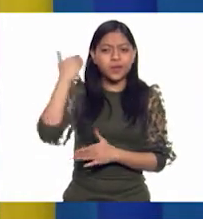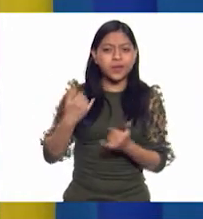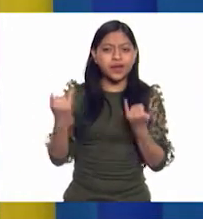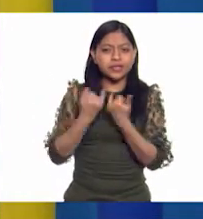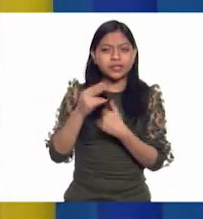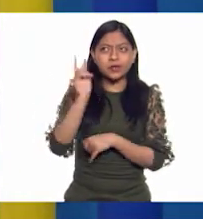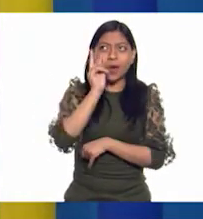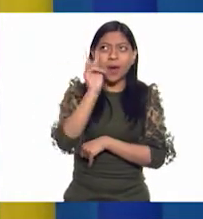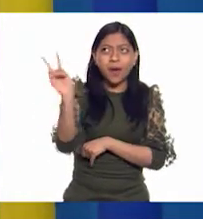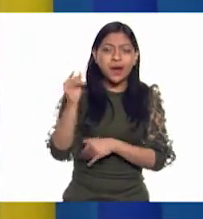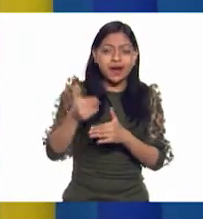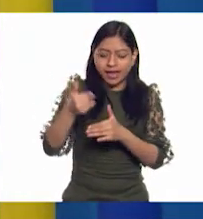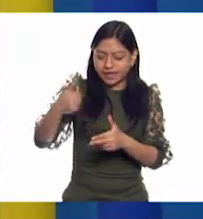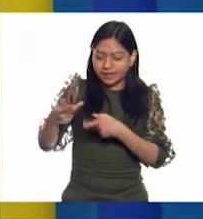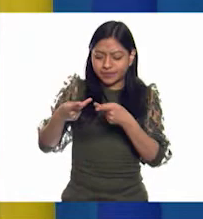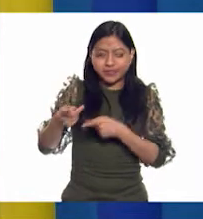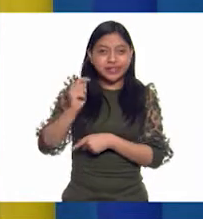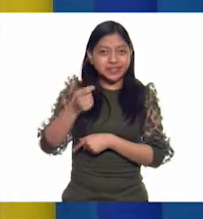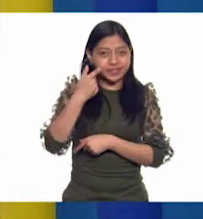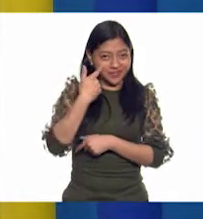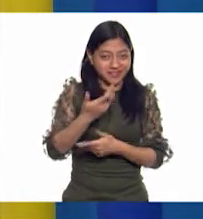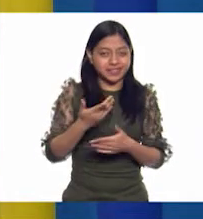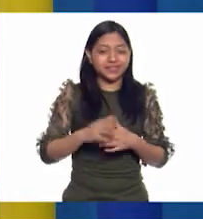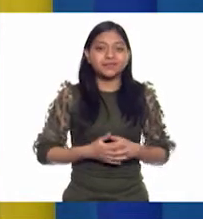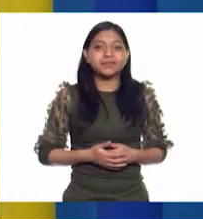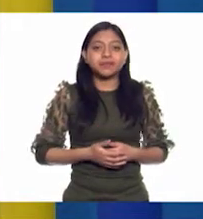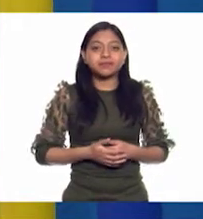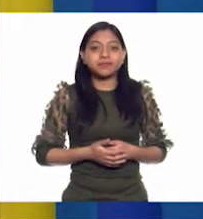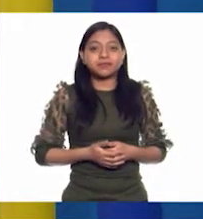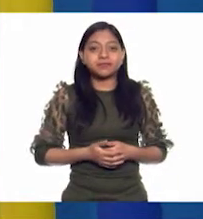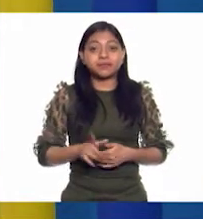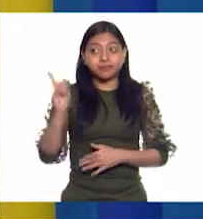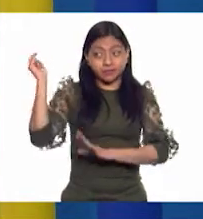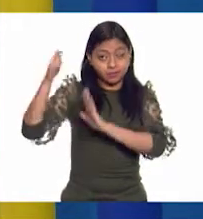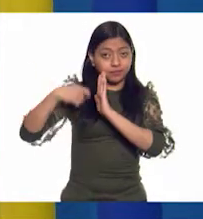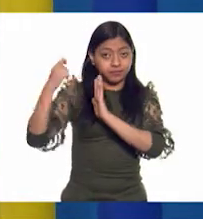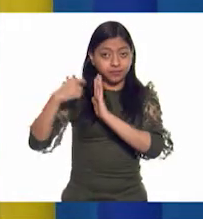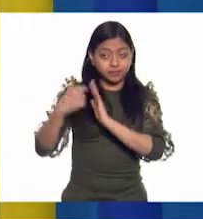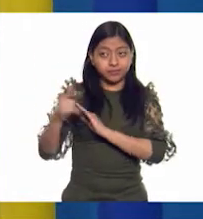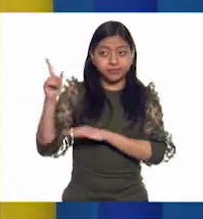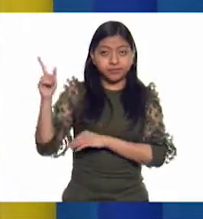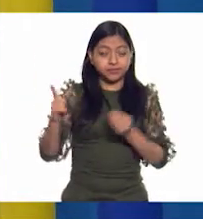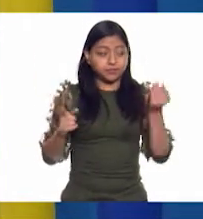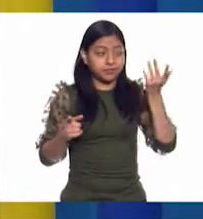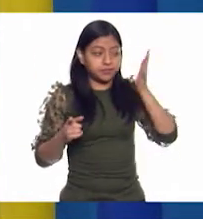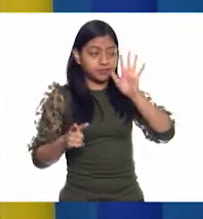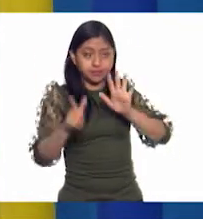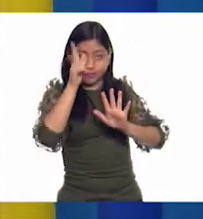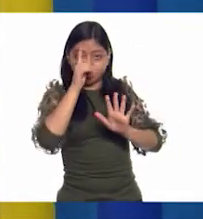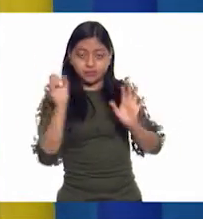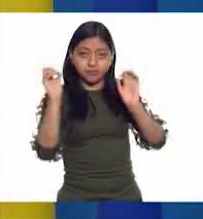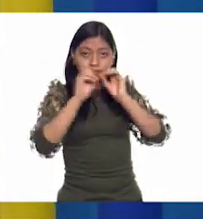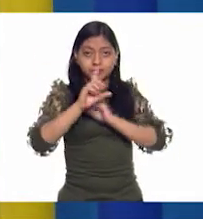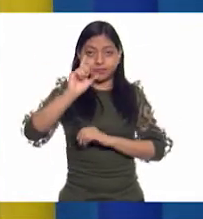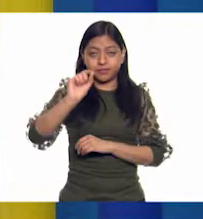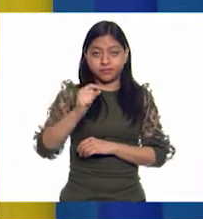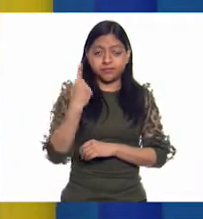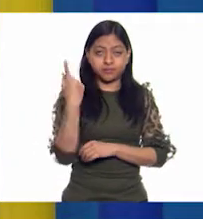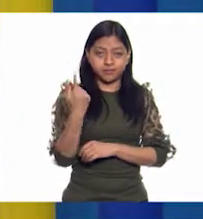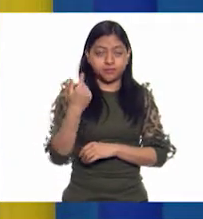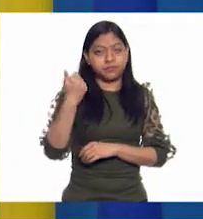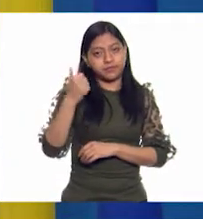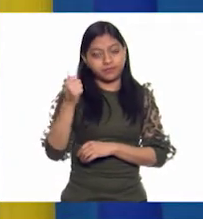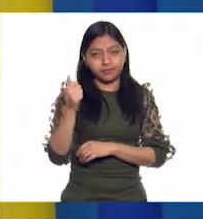su observación? Sí. Pues muy bien, este video es de un eclipse sucedido el 21 de agosto